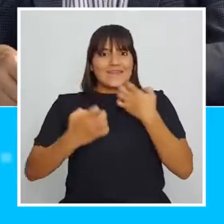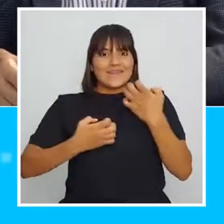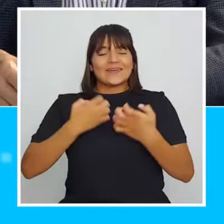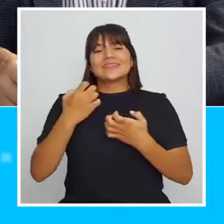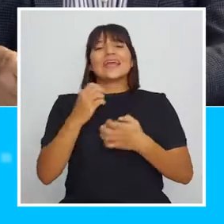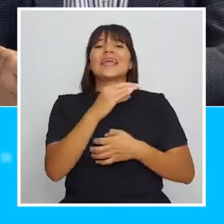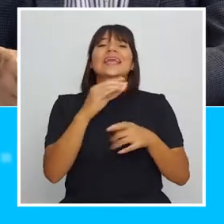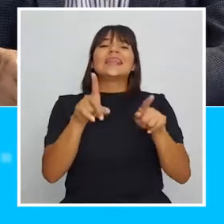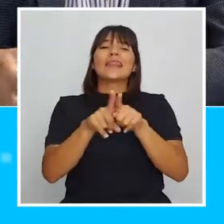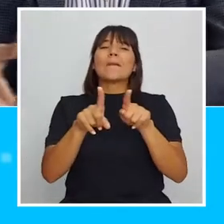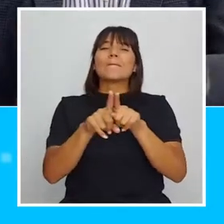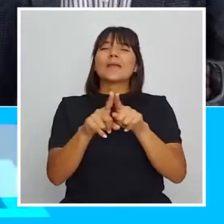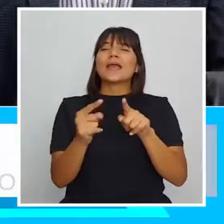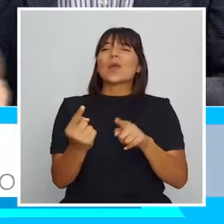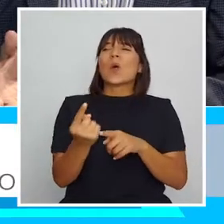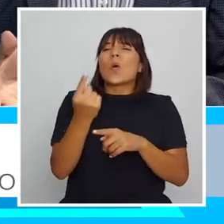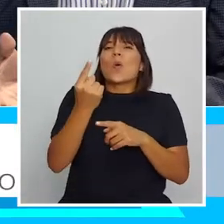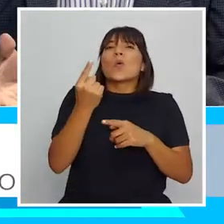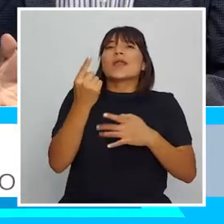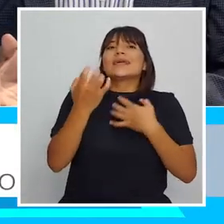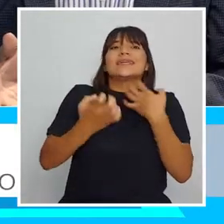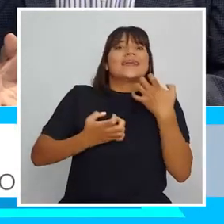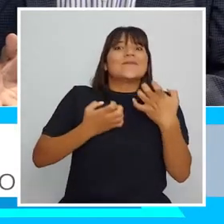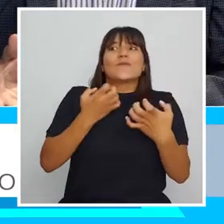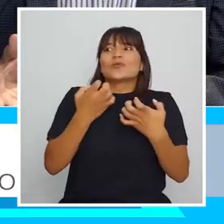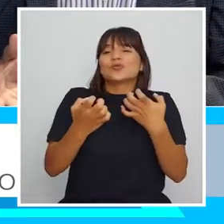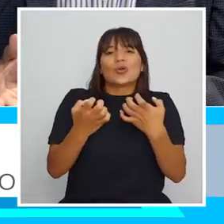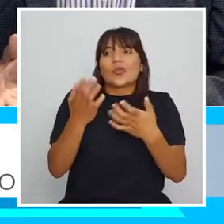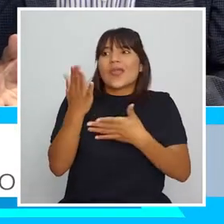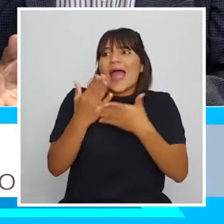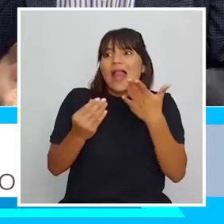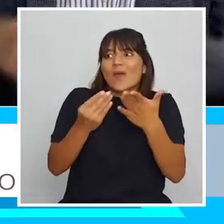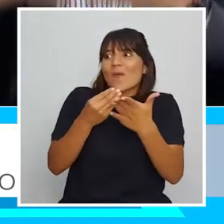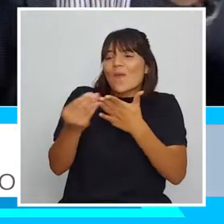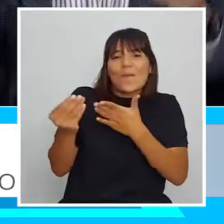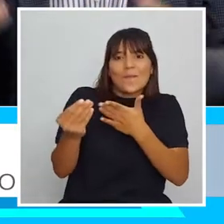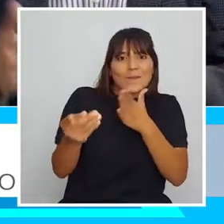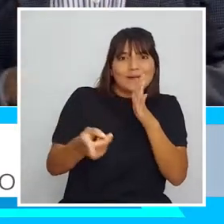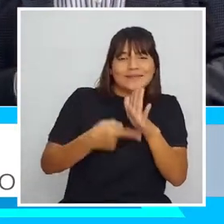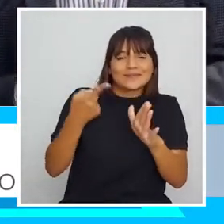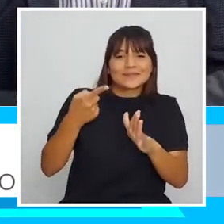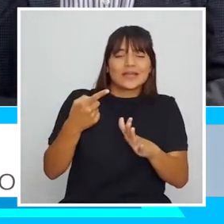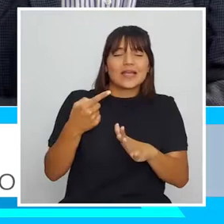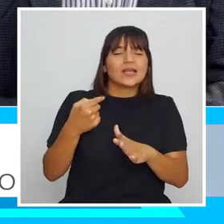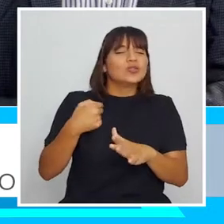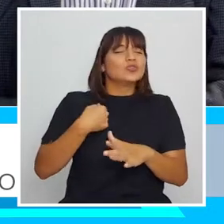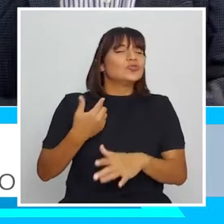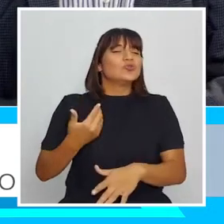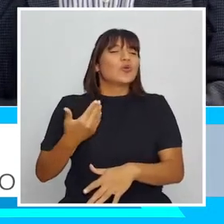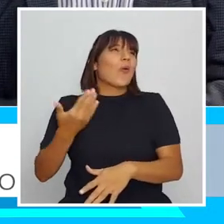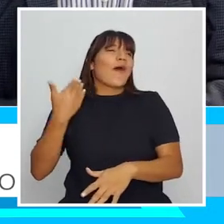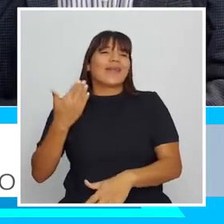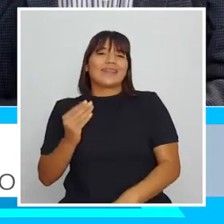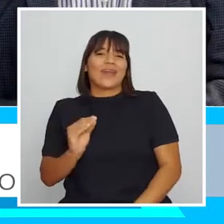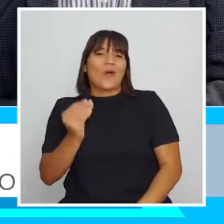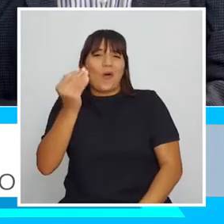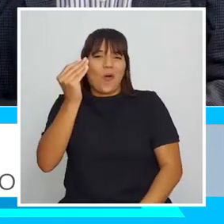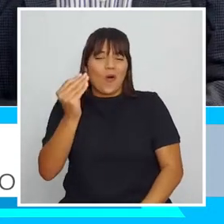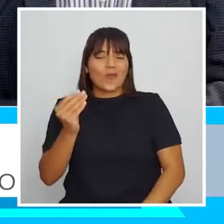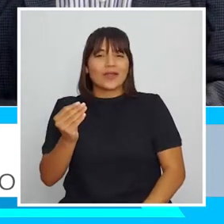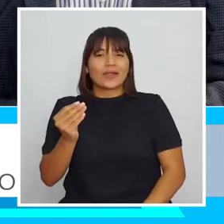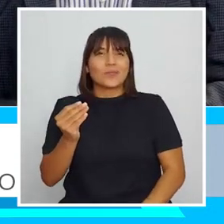además es una ilusión de un consumo inmediato. Cuando uno, jovencillo, hace muchos